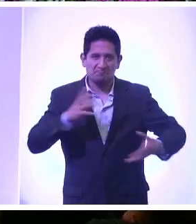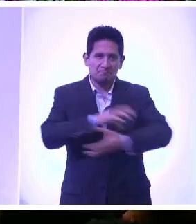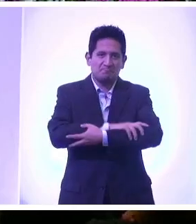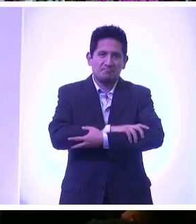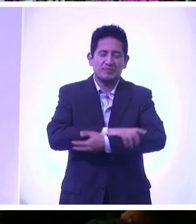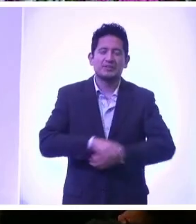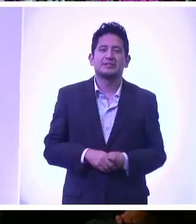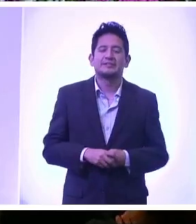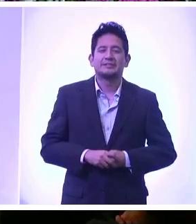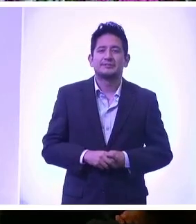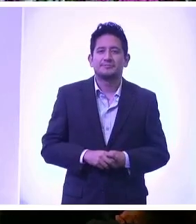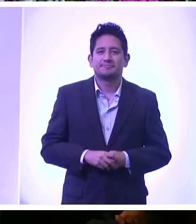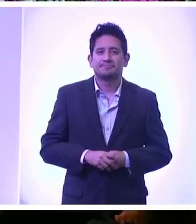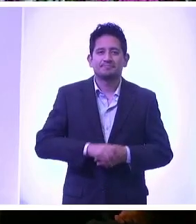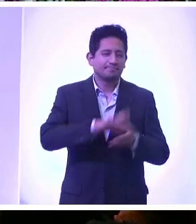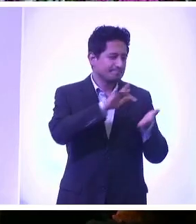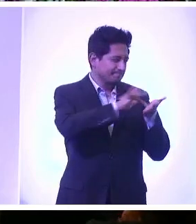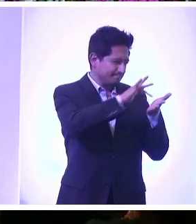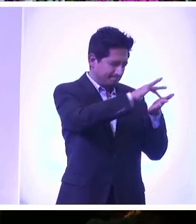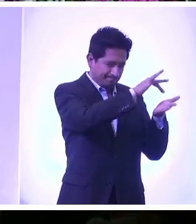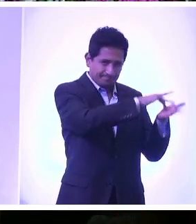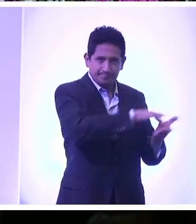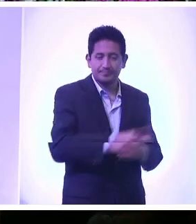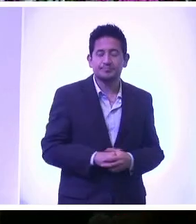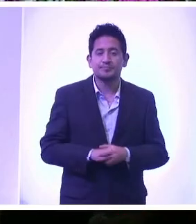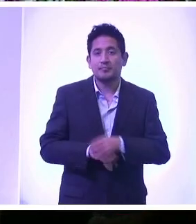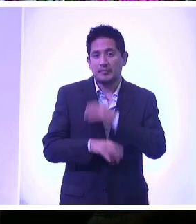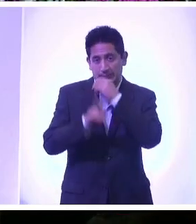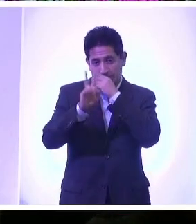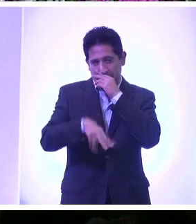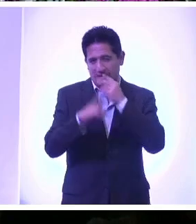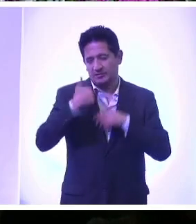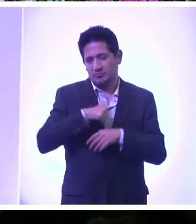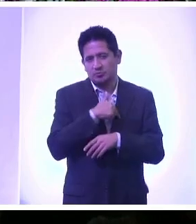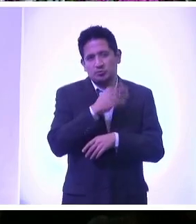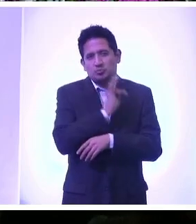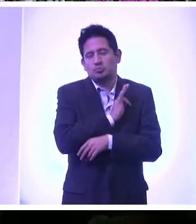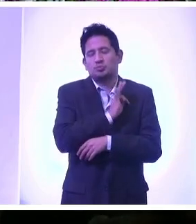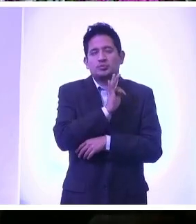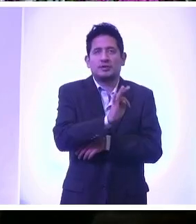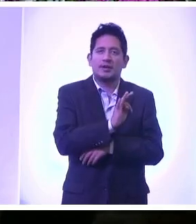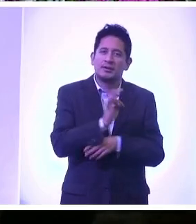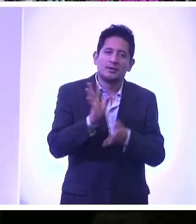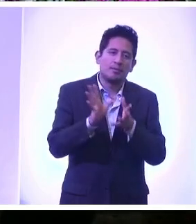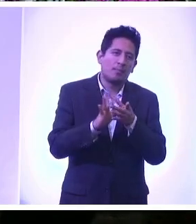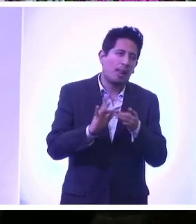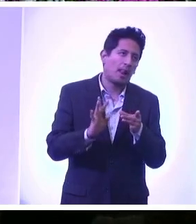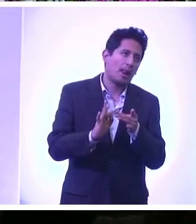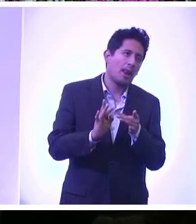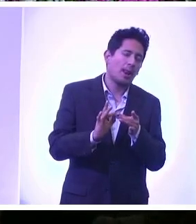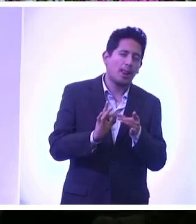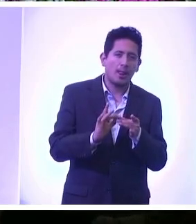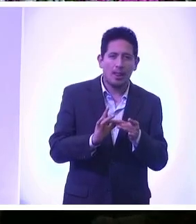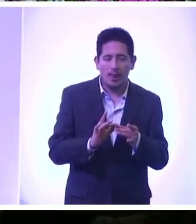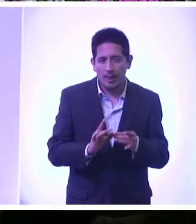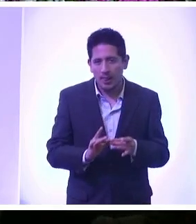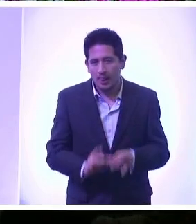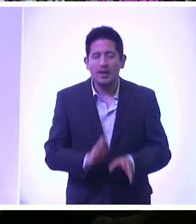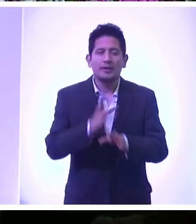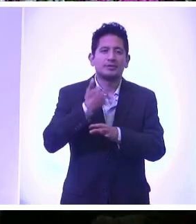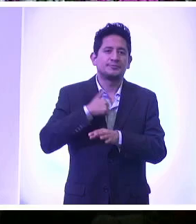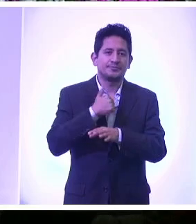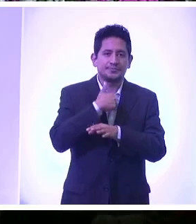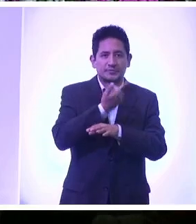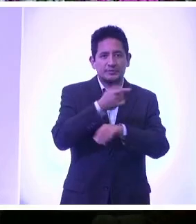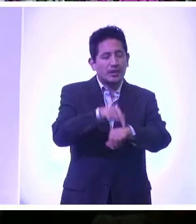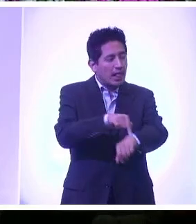lados Muchas gracias sin duda podríamos quedarnos hablando mucho tiempo al respecto de este tema relacionado